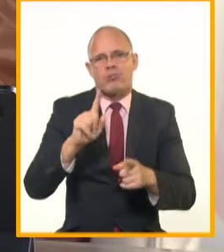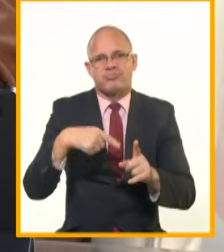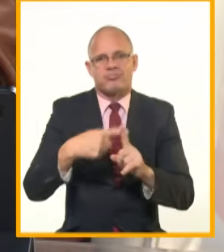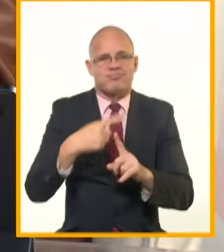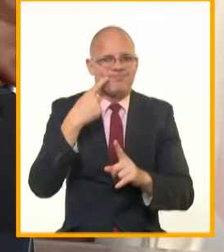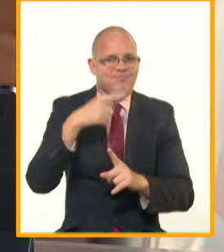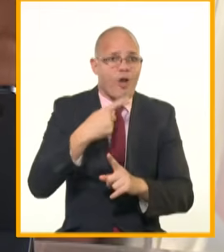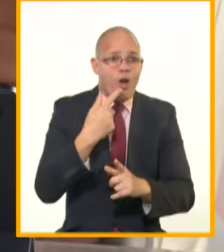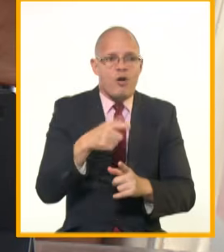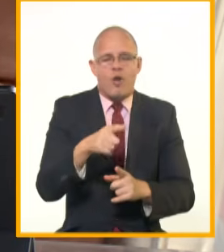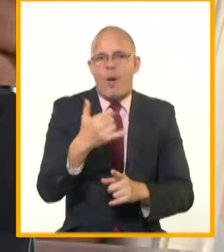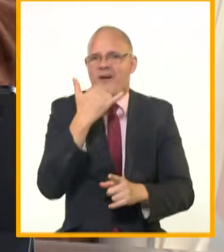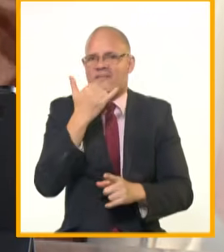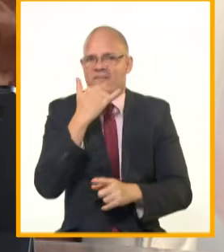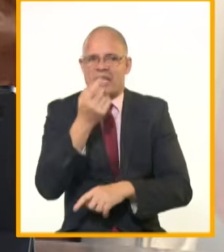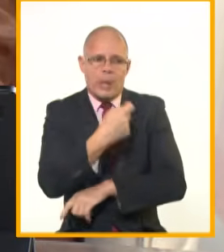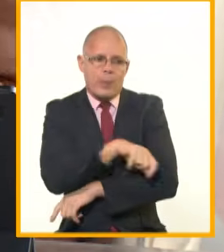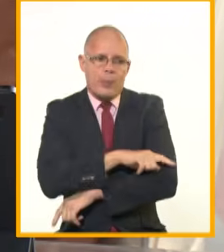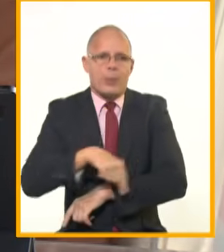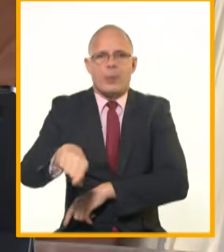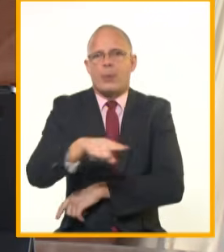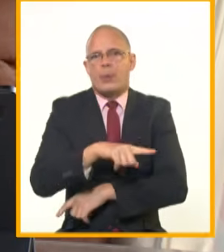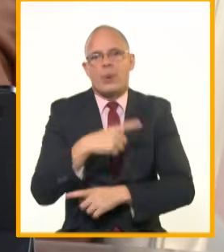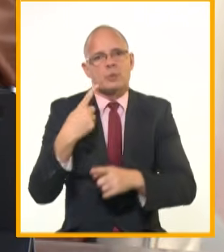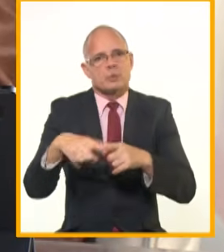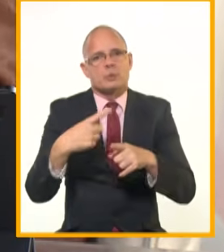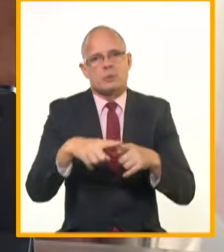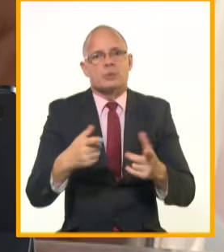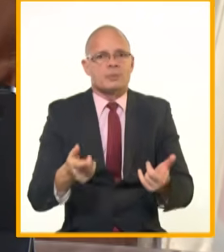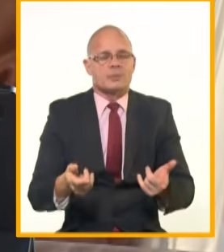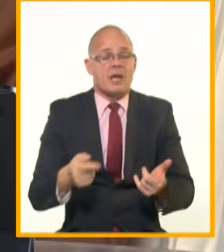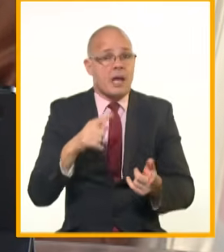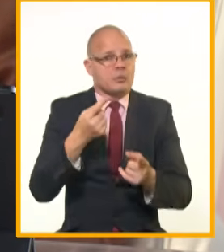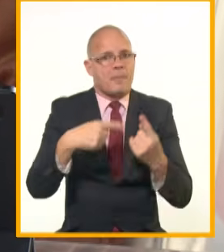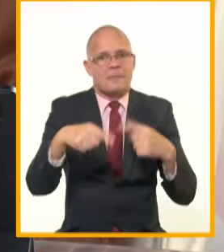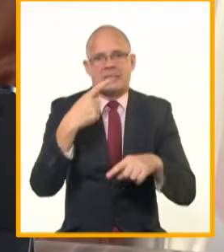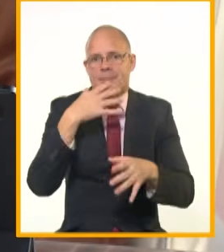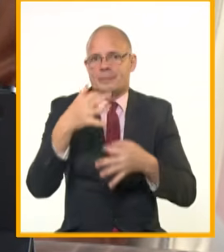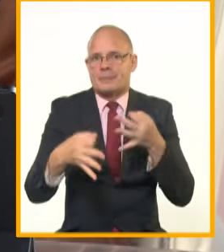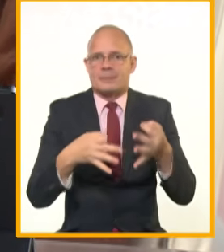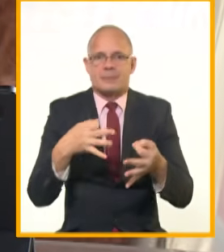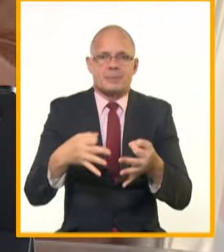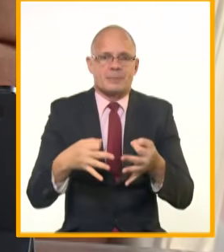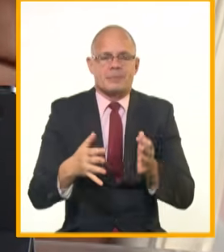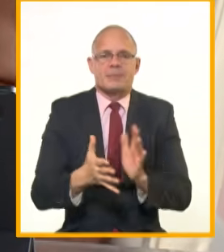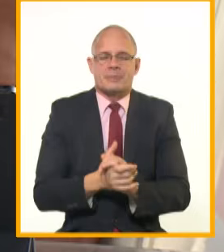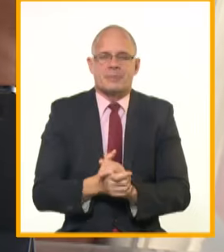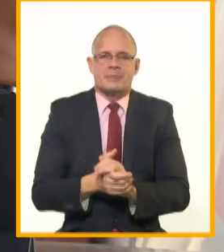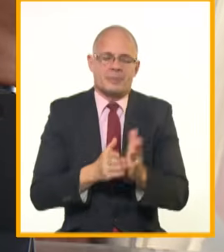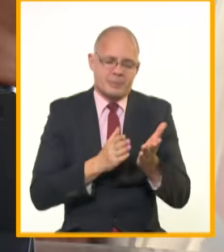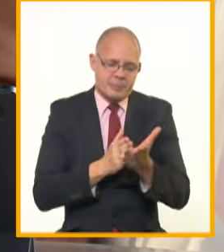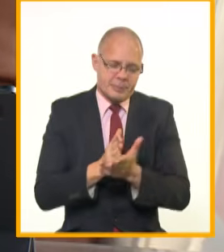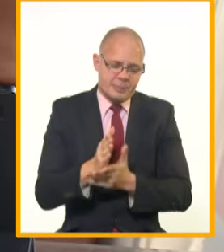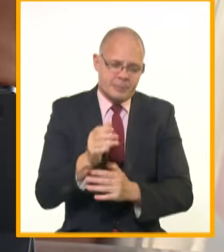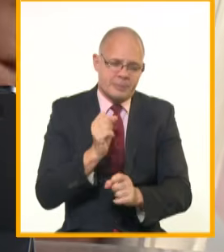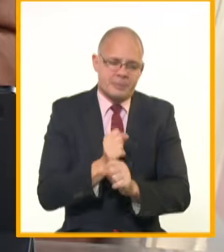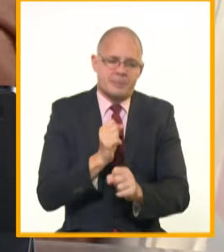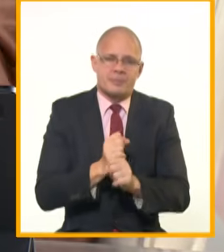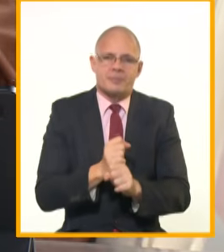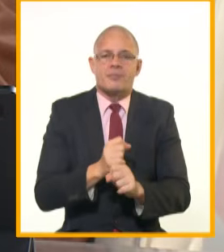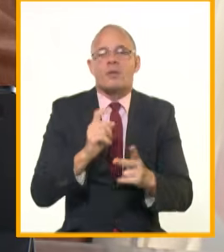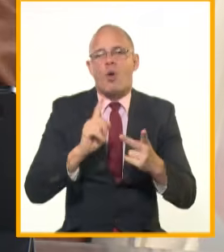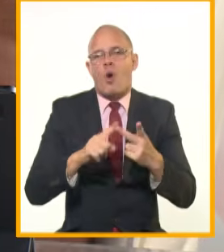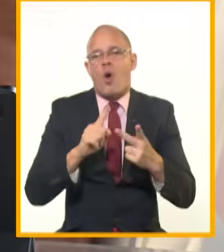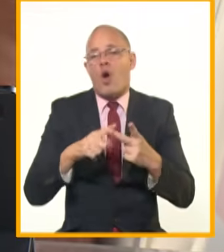efecto del precio en la inflación y en el efecto en las personas. Es una prioridad que vamos a trabajar. El tema vivienda con